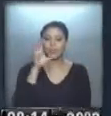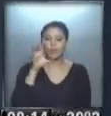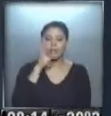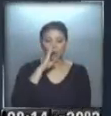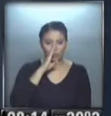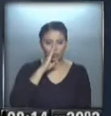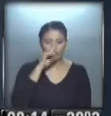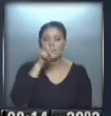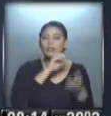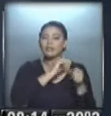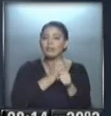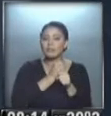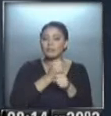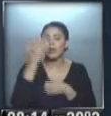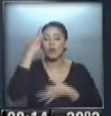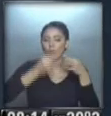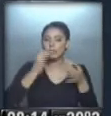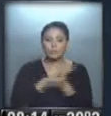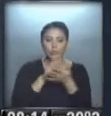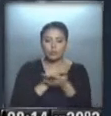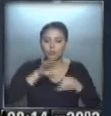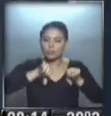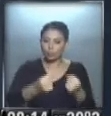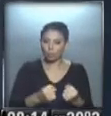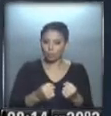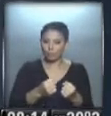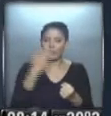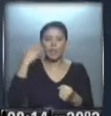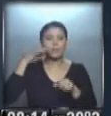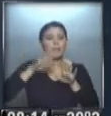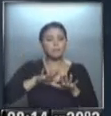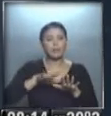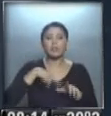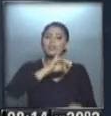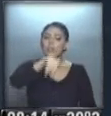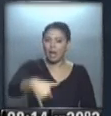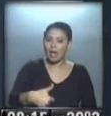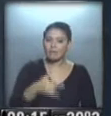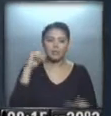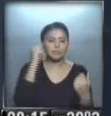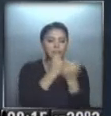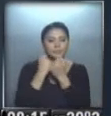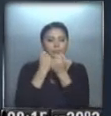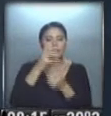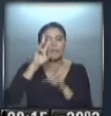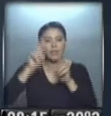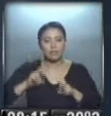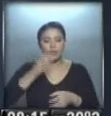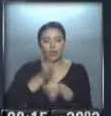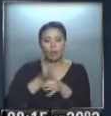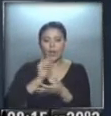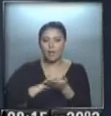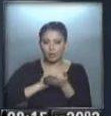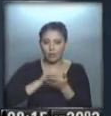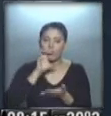córdoba a los empleados judiciales resolvieron suspender las medidas de fuerza y aceptaron la mediación de la federación de colegios de abogados